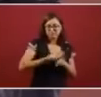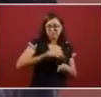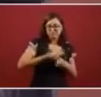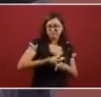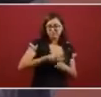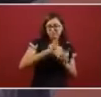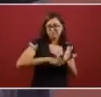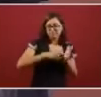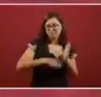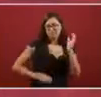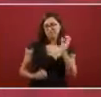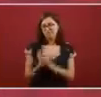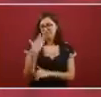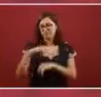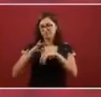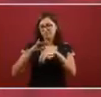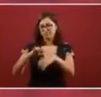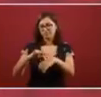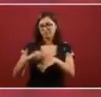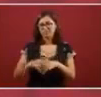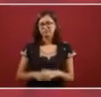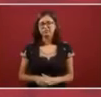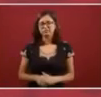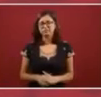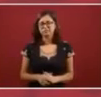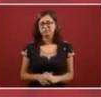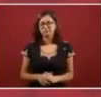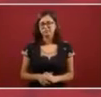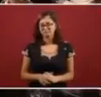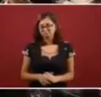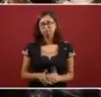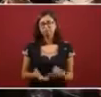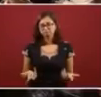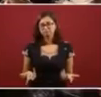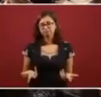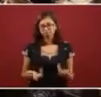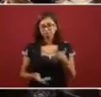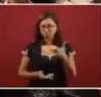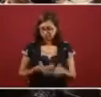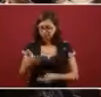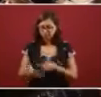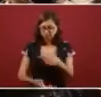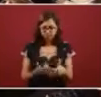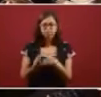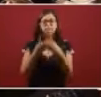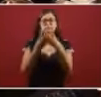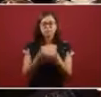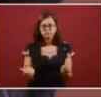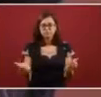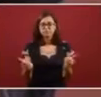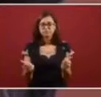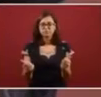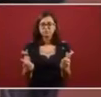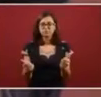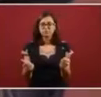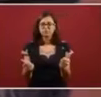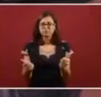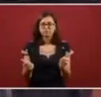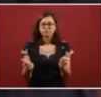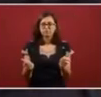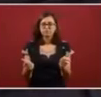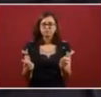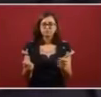a esta nueva realidad. Entonces, sí, vamos a resolverlo y desde luego que no pueden